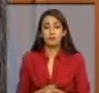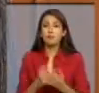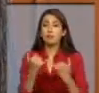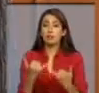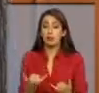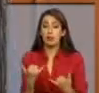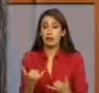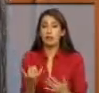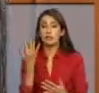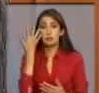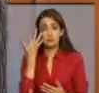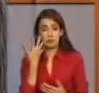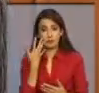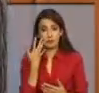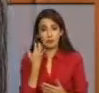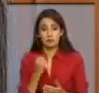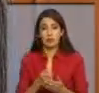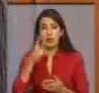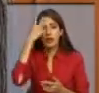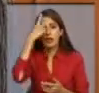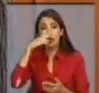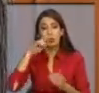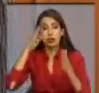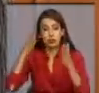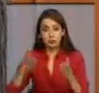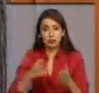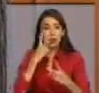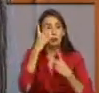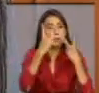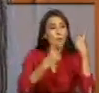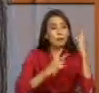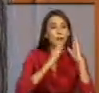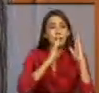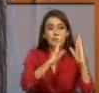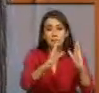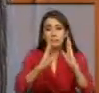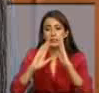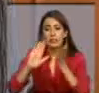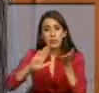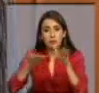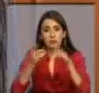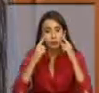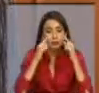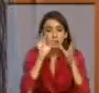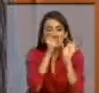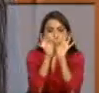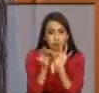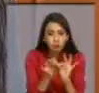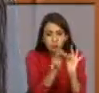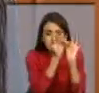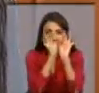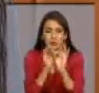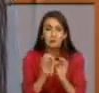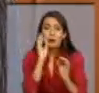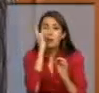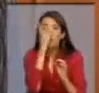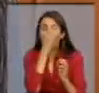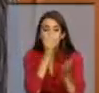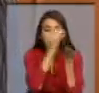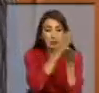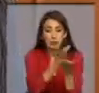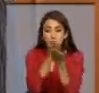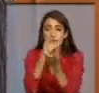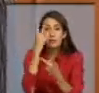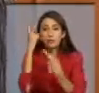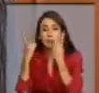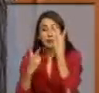festividad, los mexicanos visitamos las tumbas de los difuntos para limpiarlas y arreglarlas con flores y veladoras. Esta visita